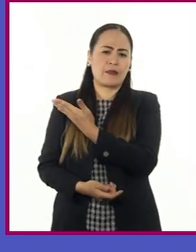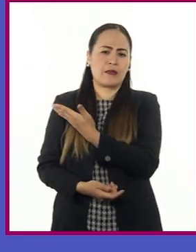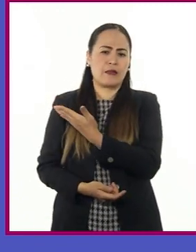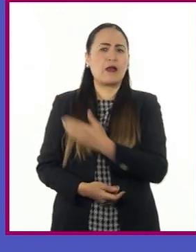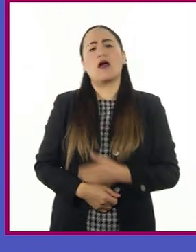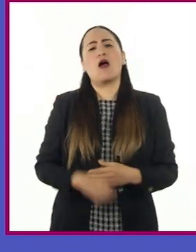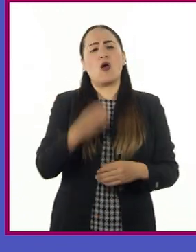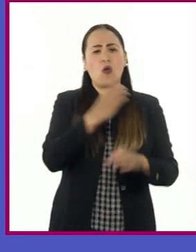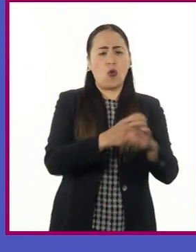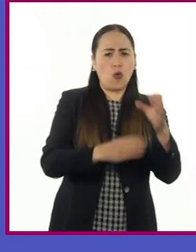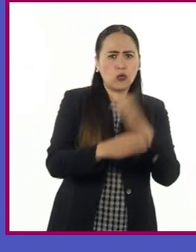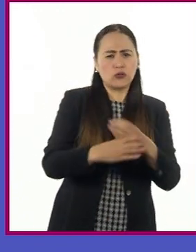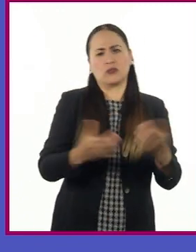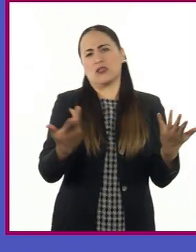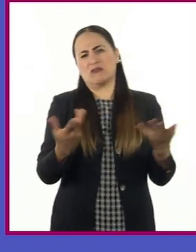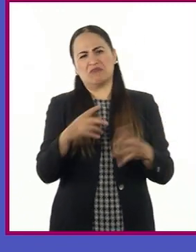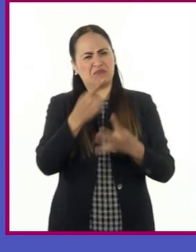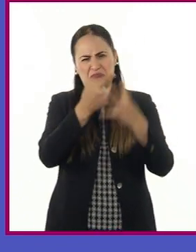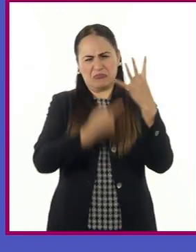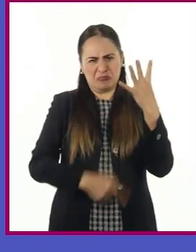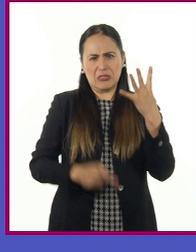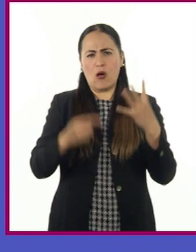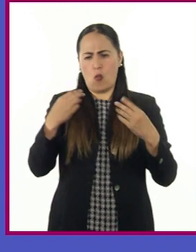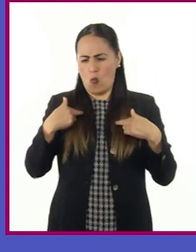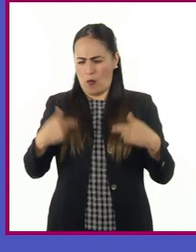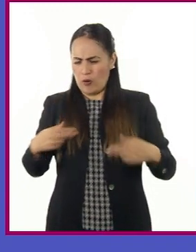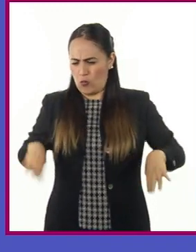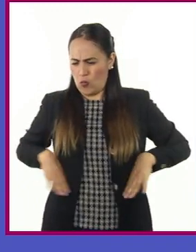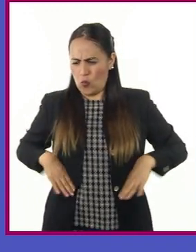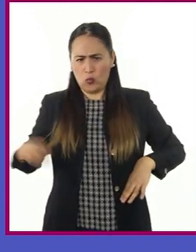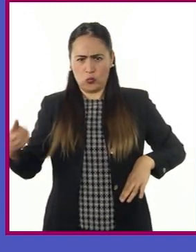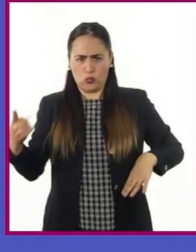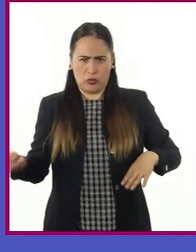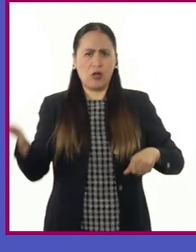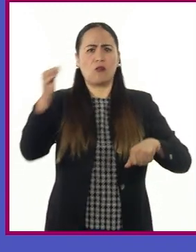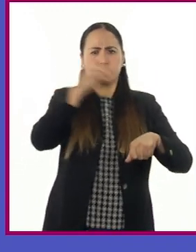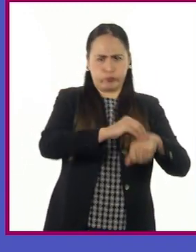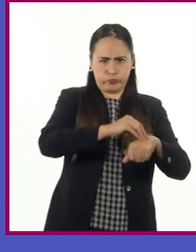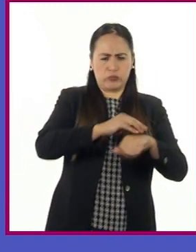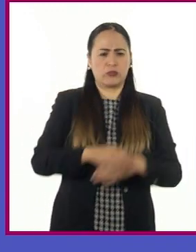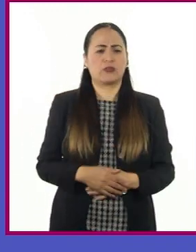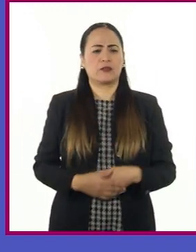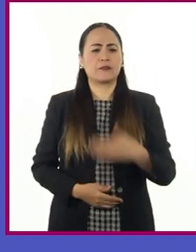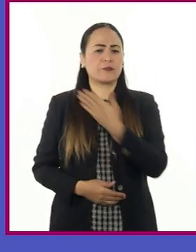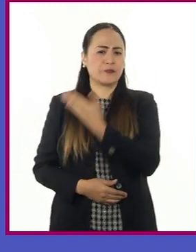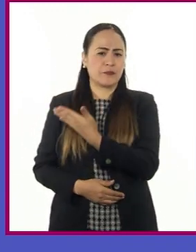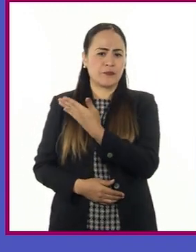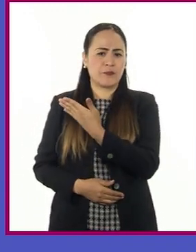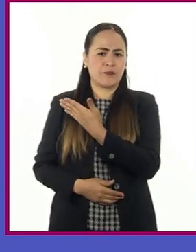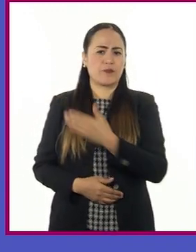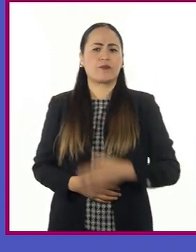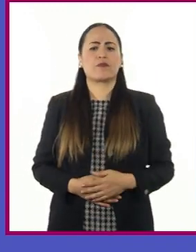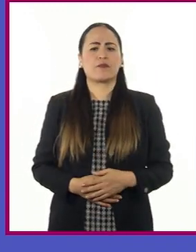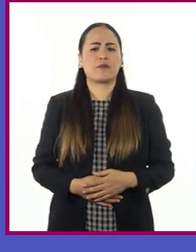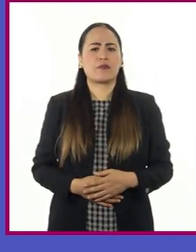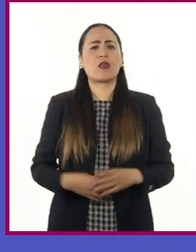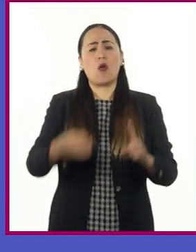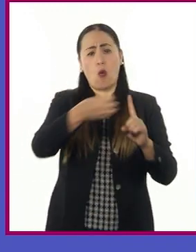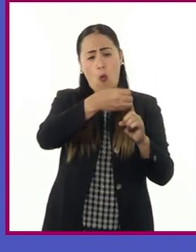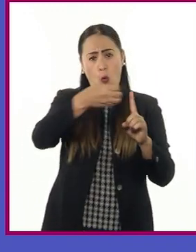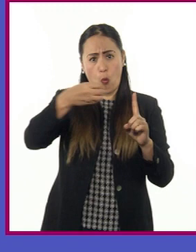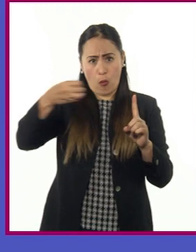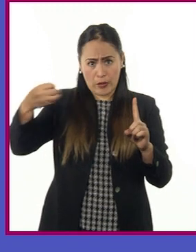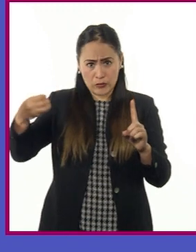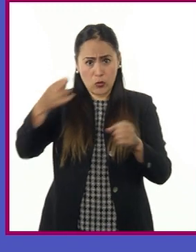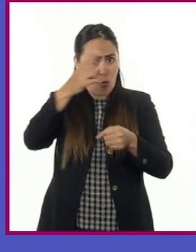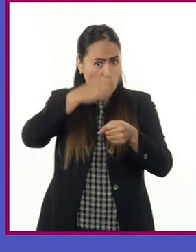seres irracionales u objetos inanimados. El hiperbatón es la alteración del orden tradicional